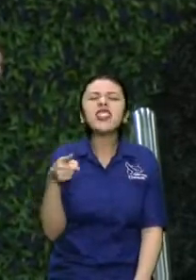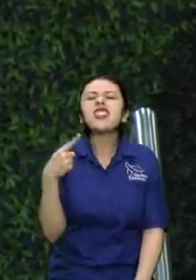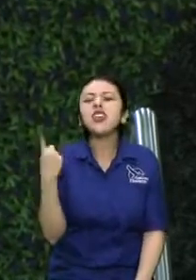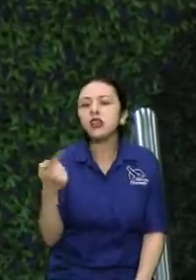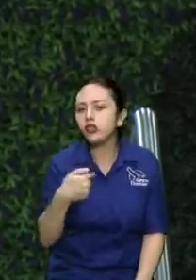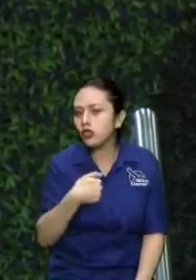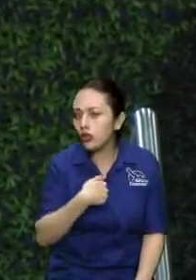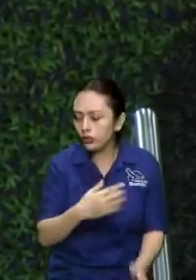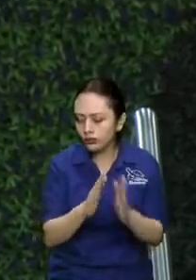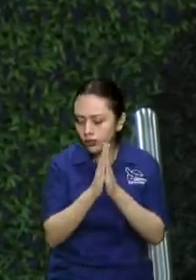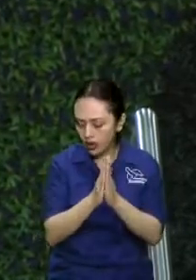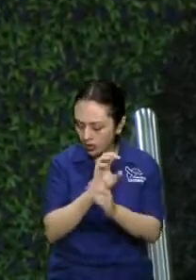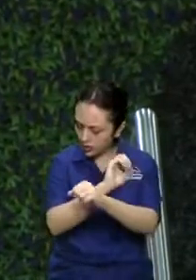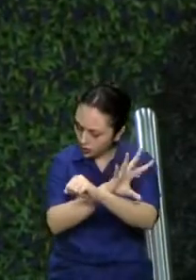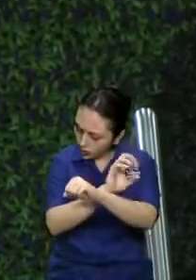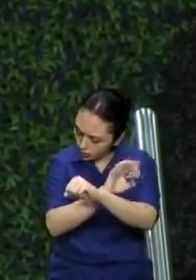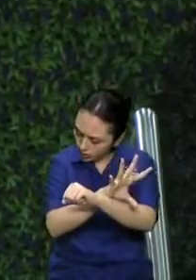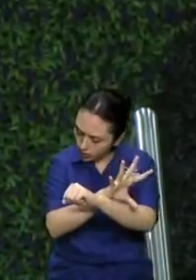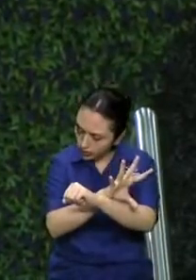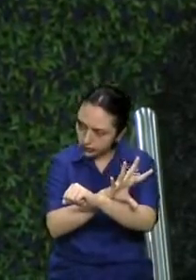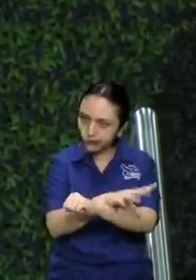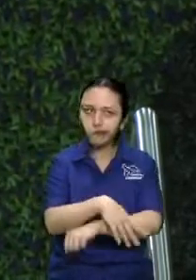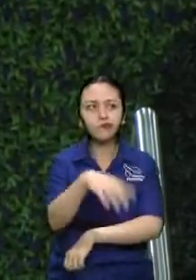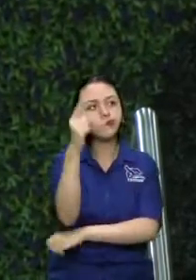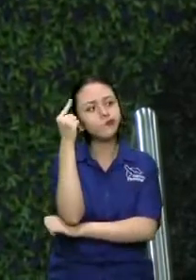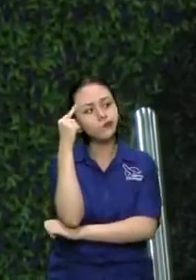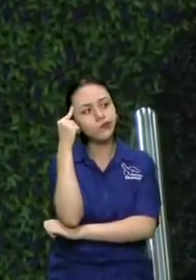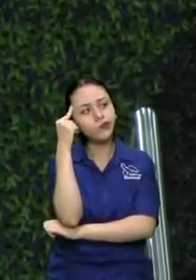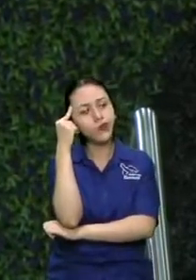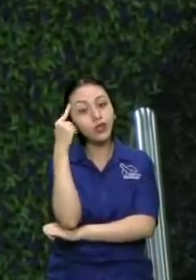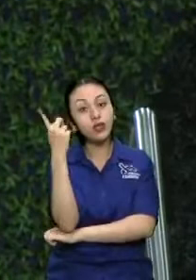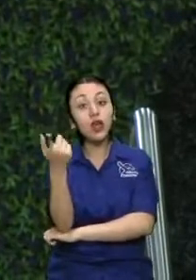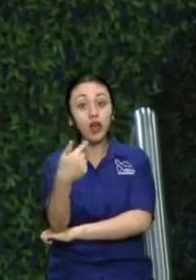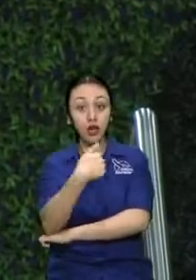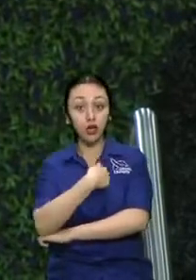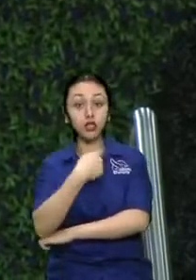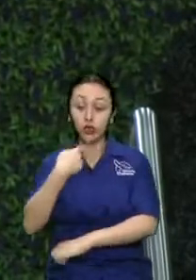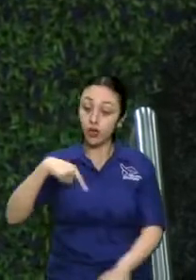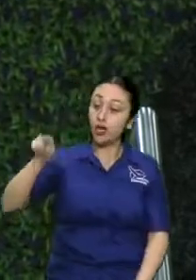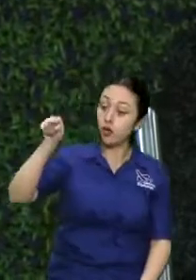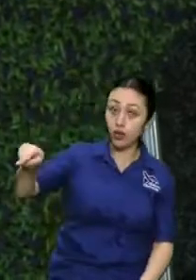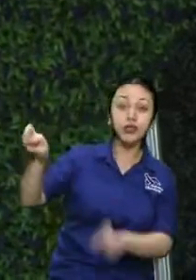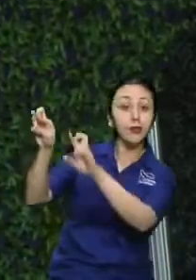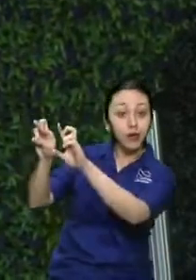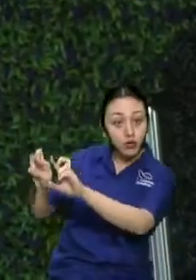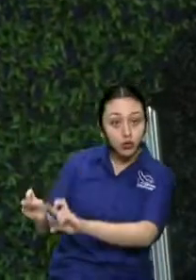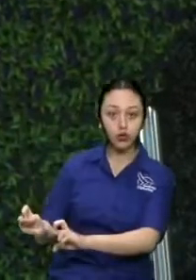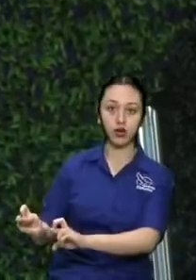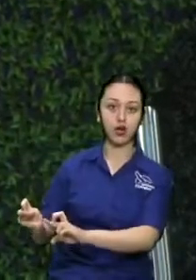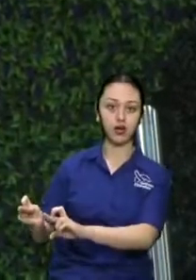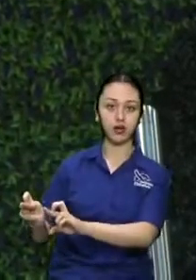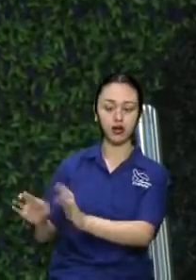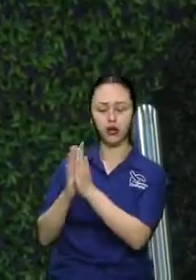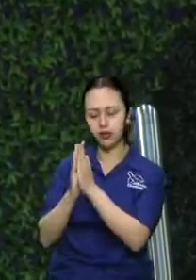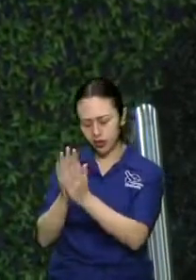Dije, voy a ir con el hermanito. Y el consejo que me tenían que dar en mi trabajo secular,